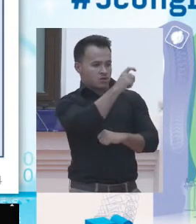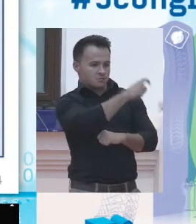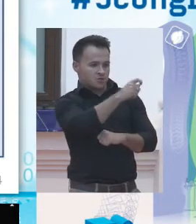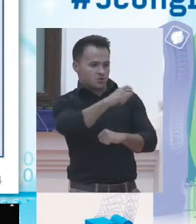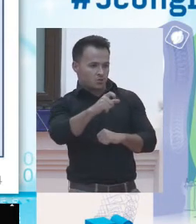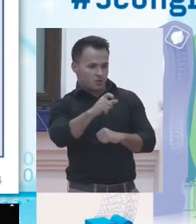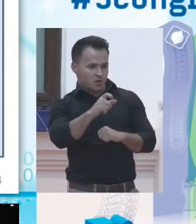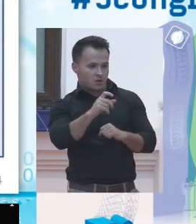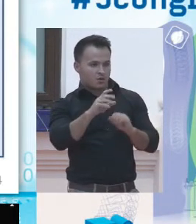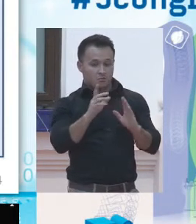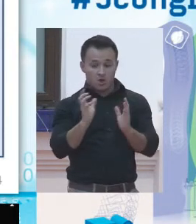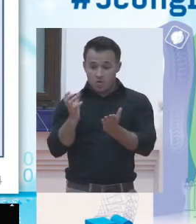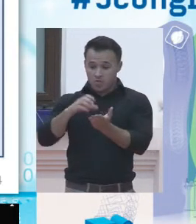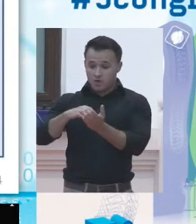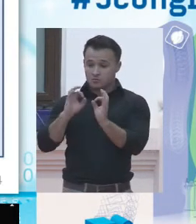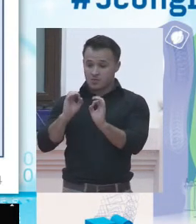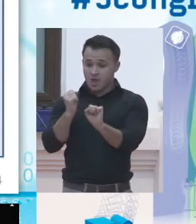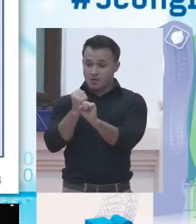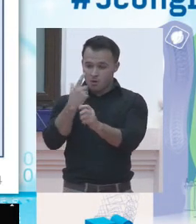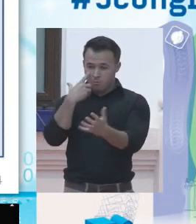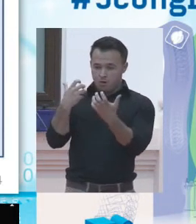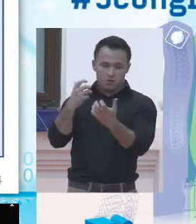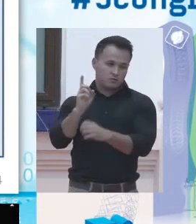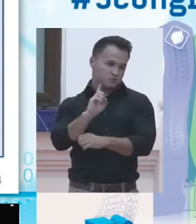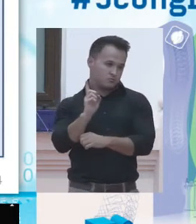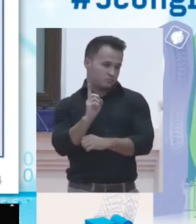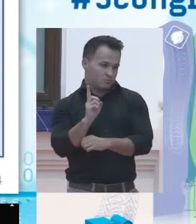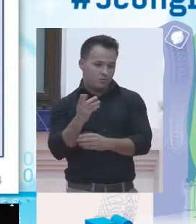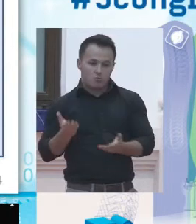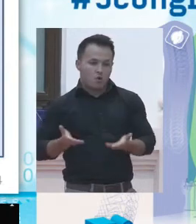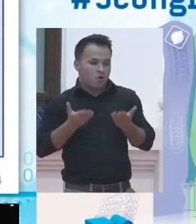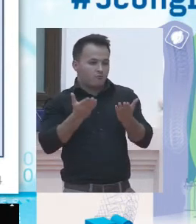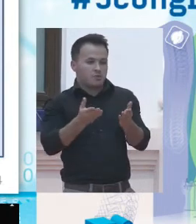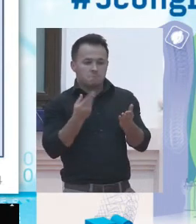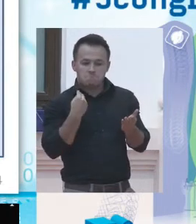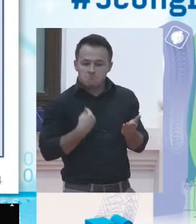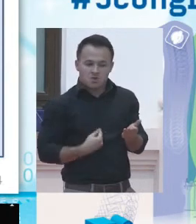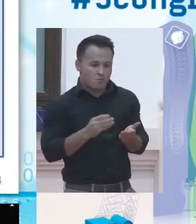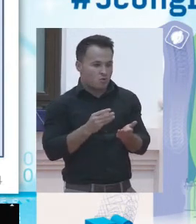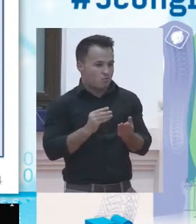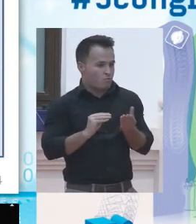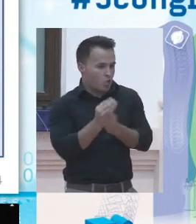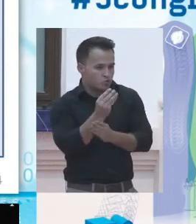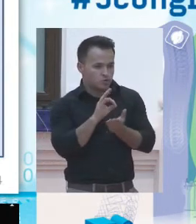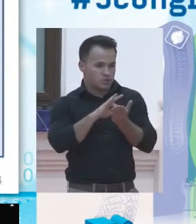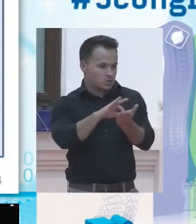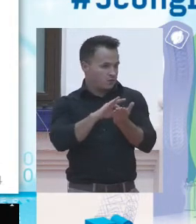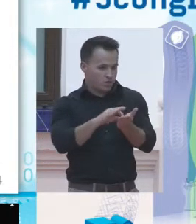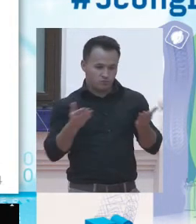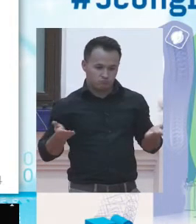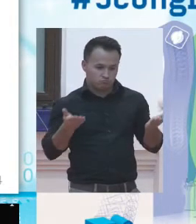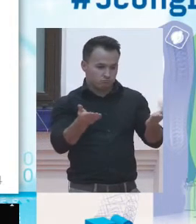note nuestra condición de centro especial de empleo, sino ofreciendo los mismos productos y servicios en igualdad.